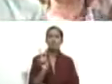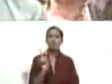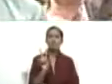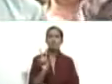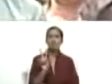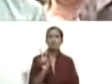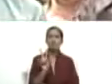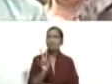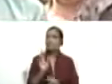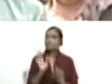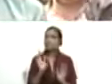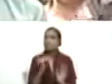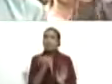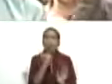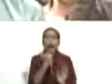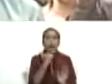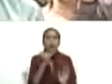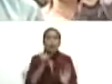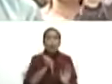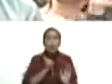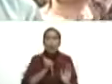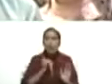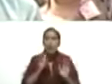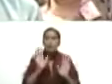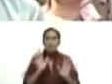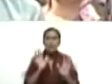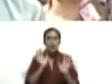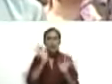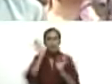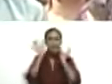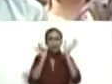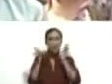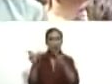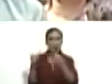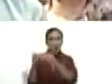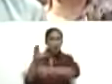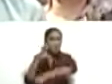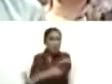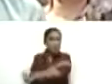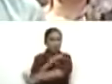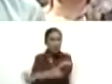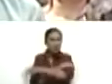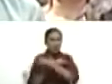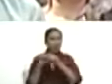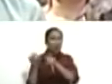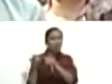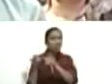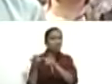ante cualquier circunstancia o invento imperialista oligárquico,